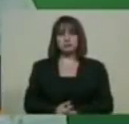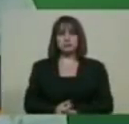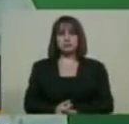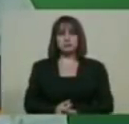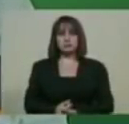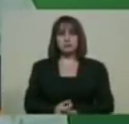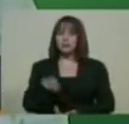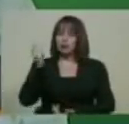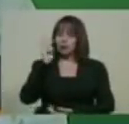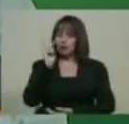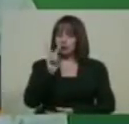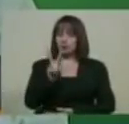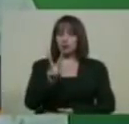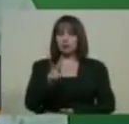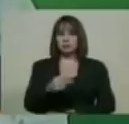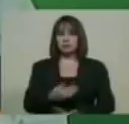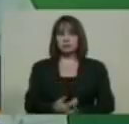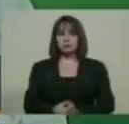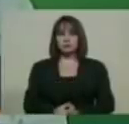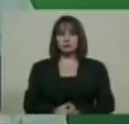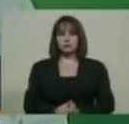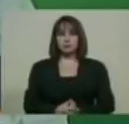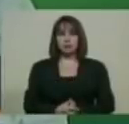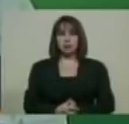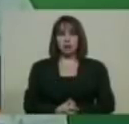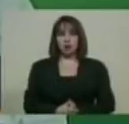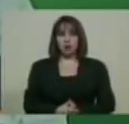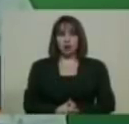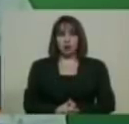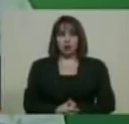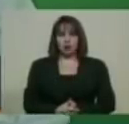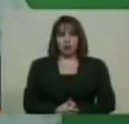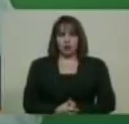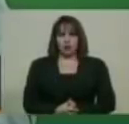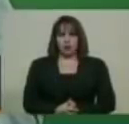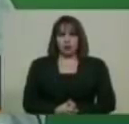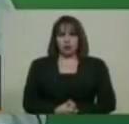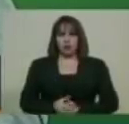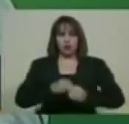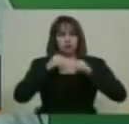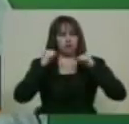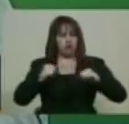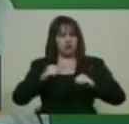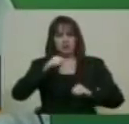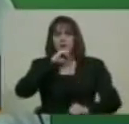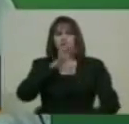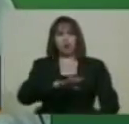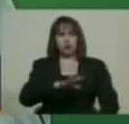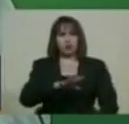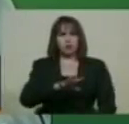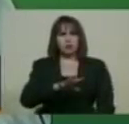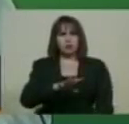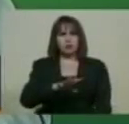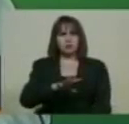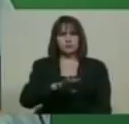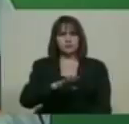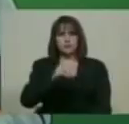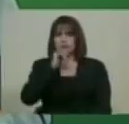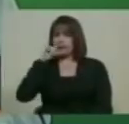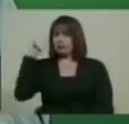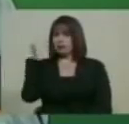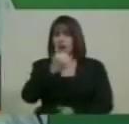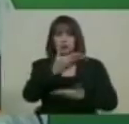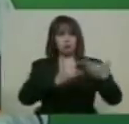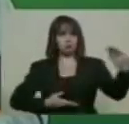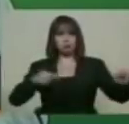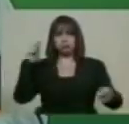Que ver la magnitud y el impacto histórico del decreto de guerra-muerte.